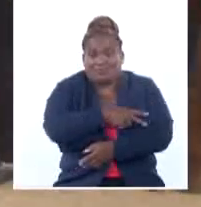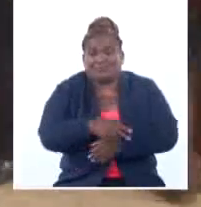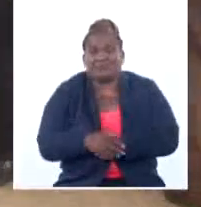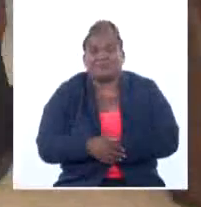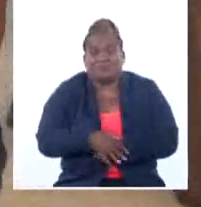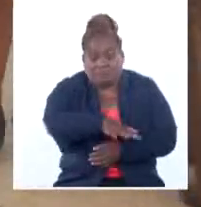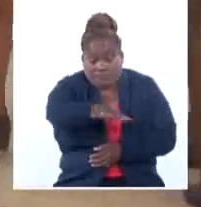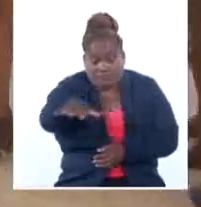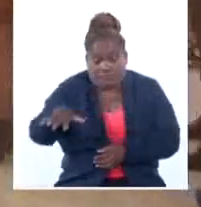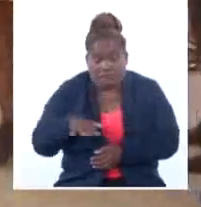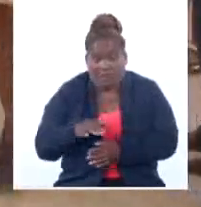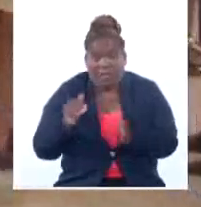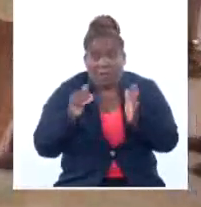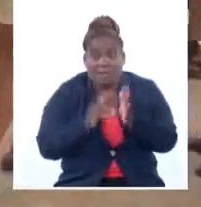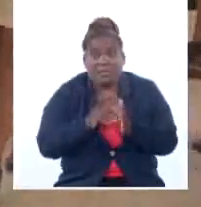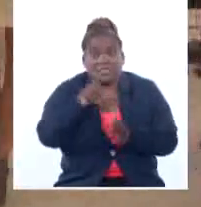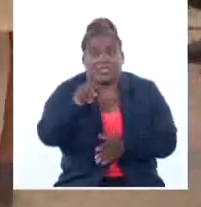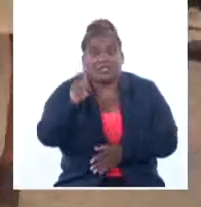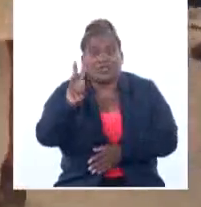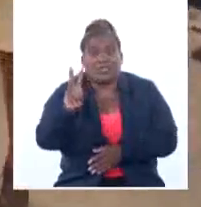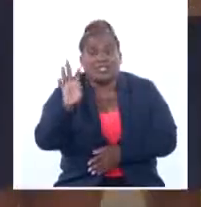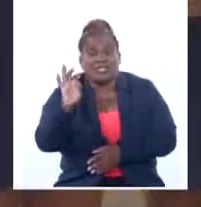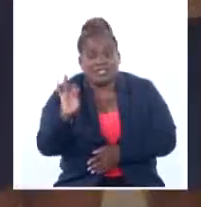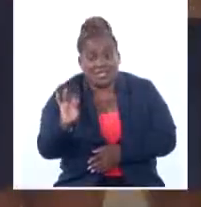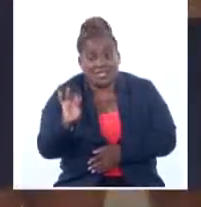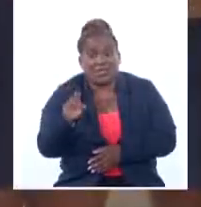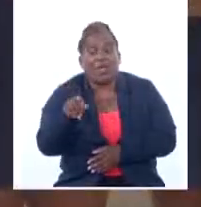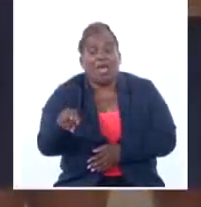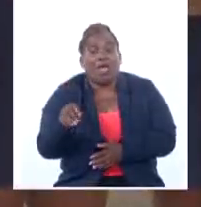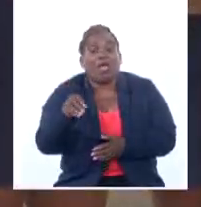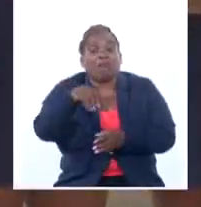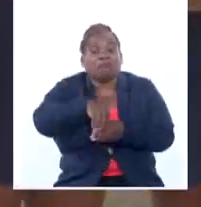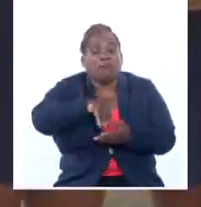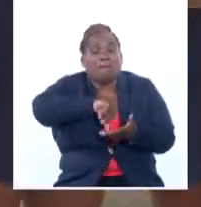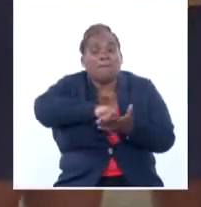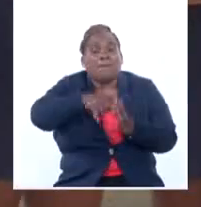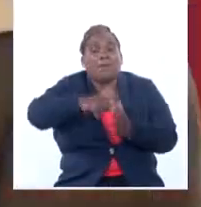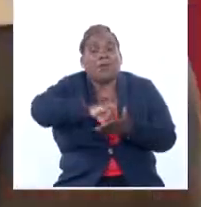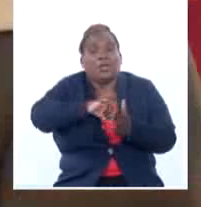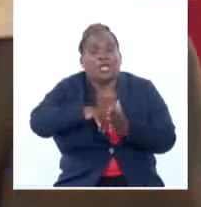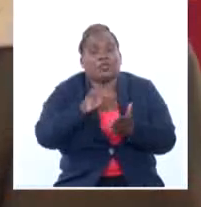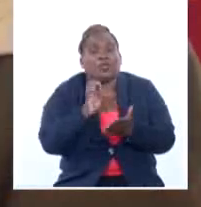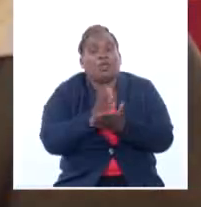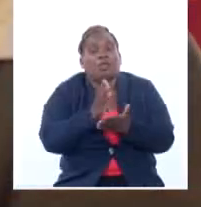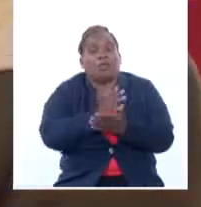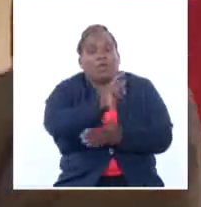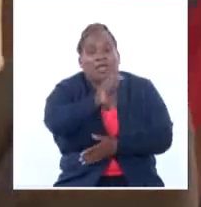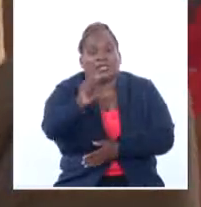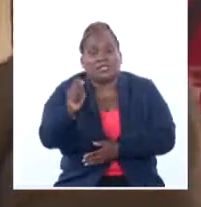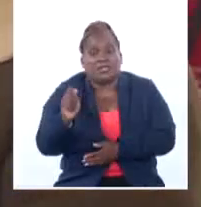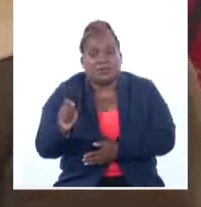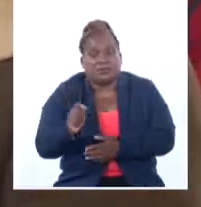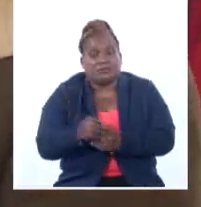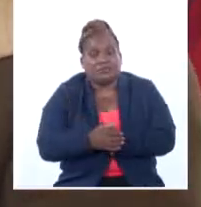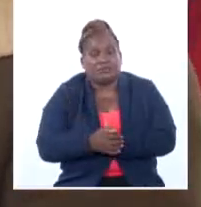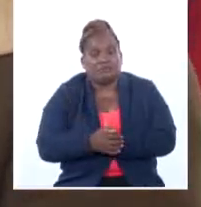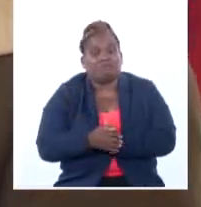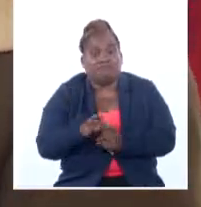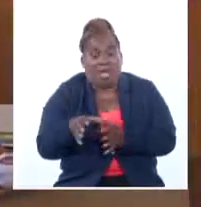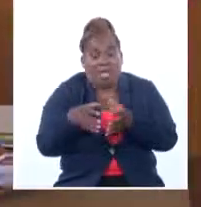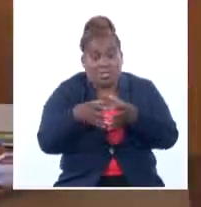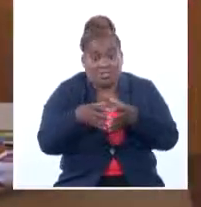ellos, 1.135 se vinculan al proyecto educativo institucional mediante los instructivos círculos de interés que abordan